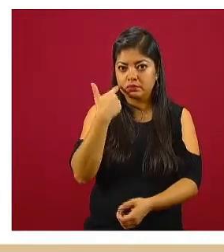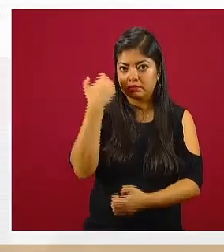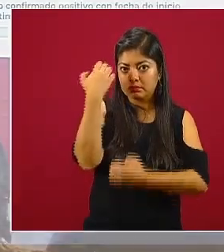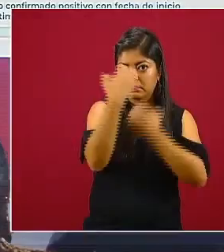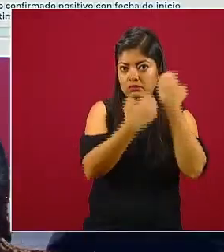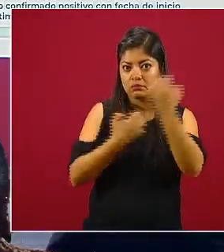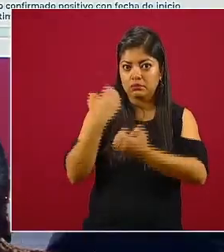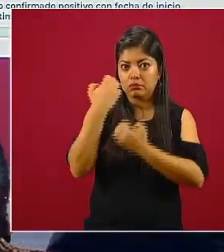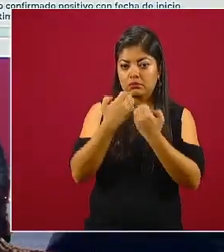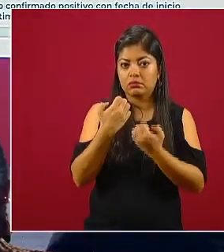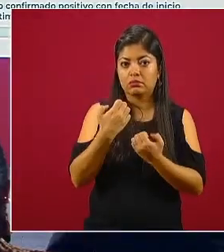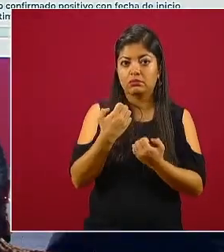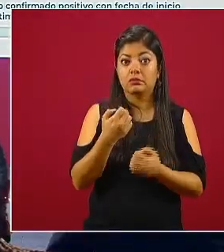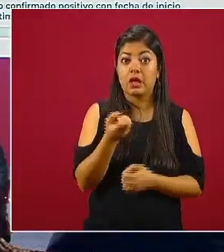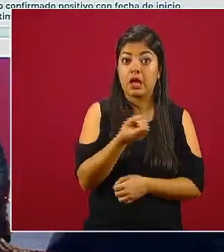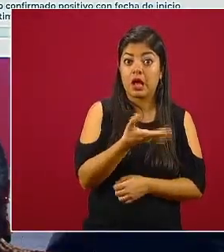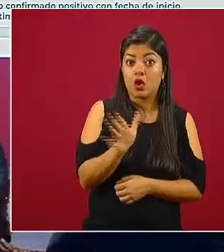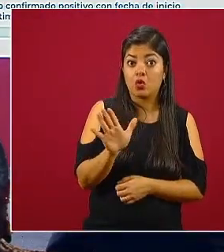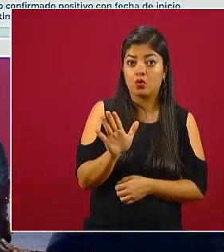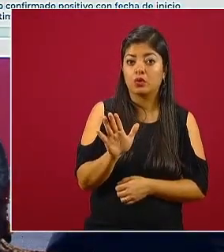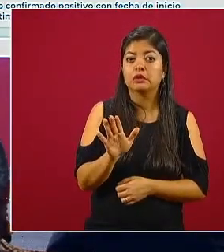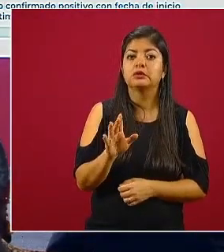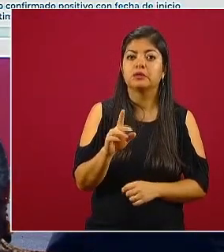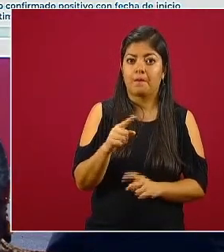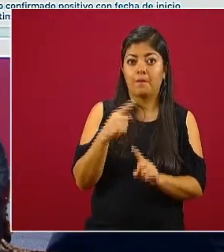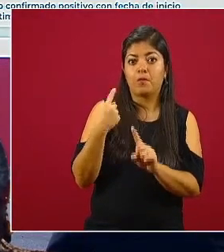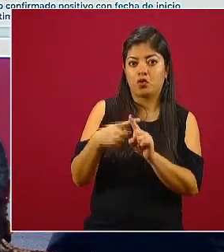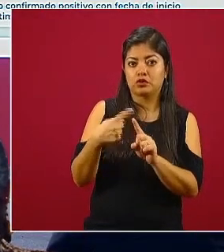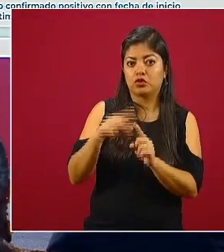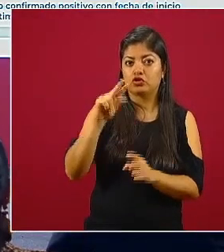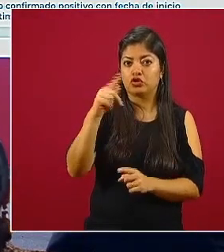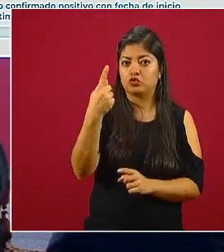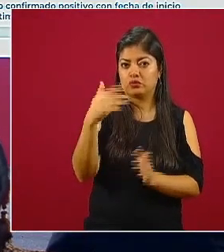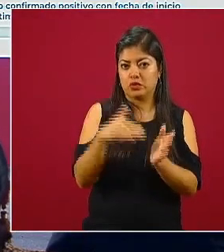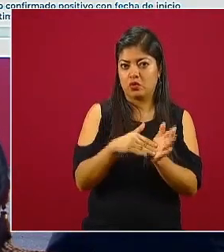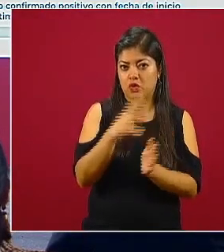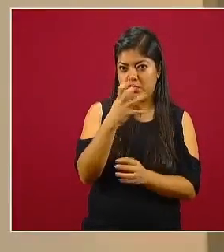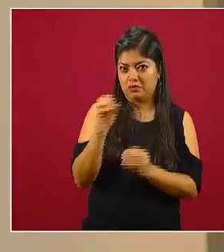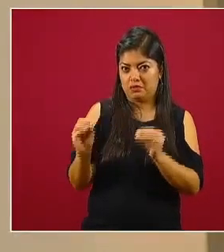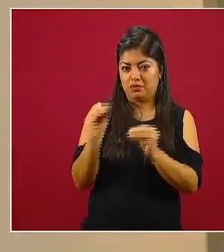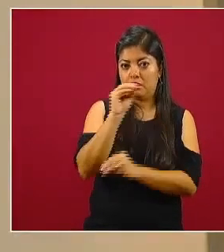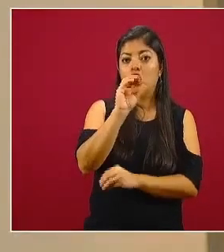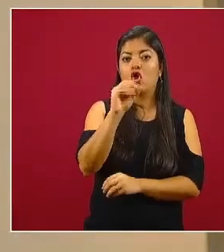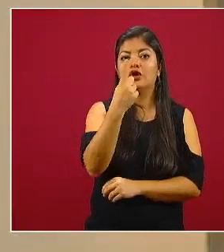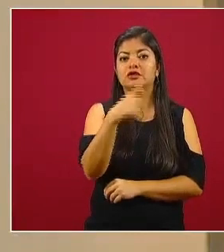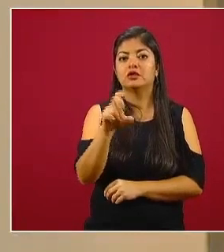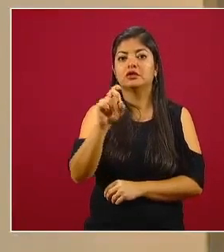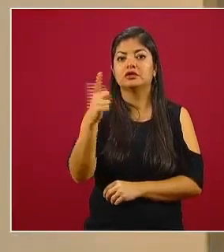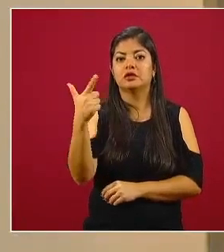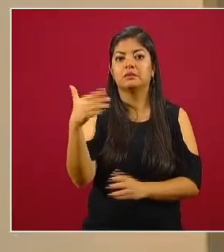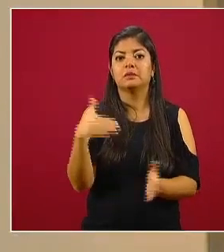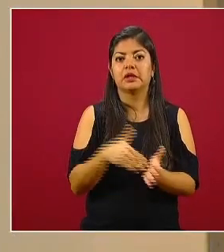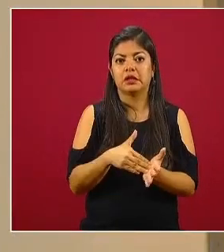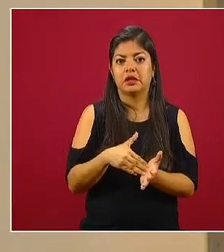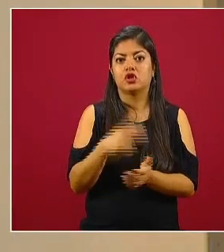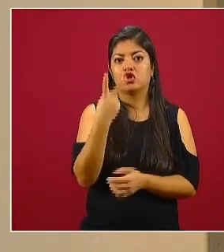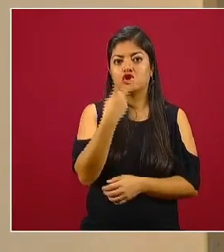y han resultado o bien en casos positivos, 81,400 o